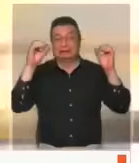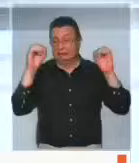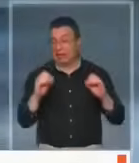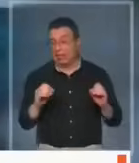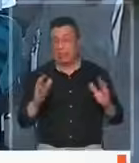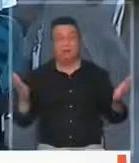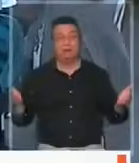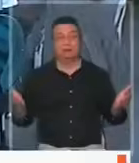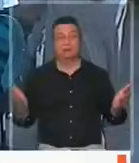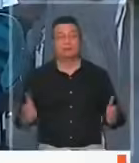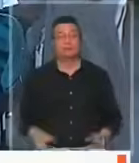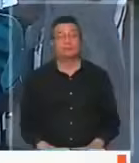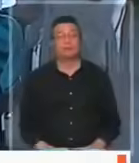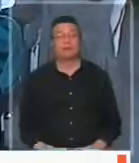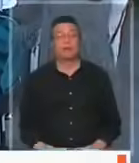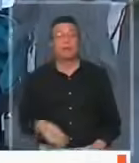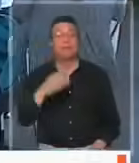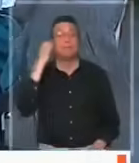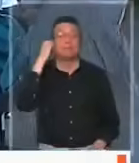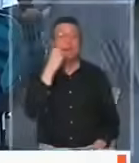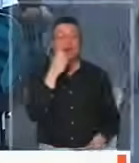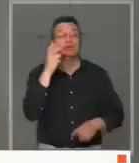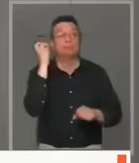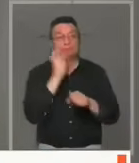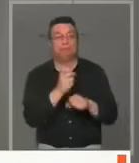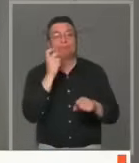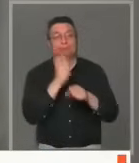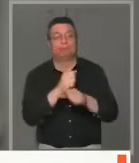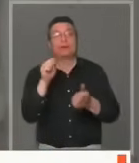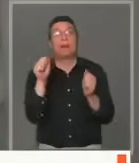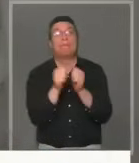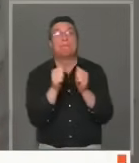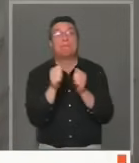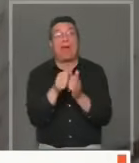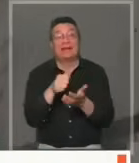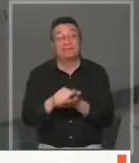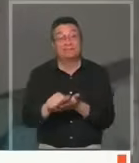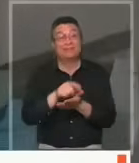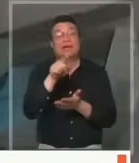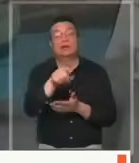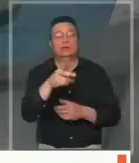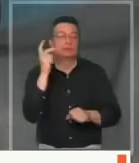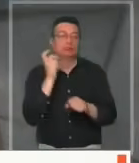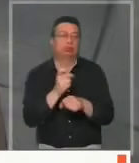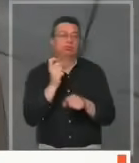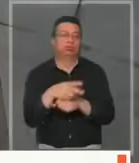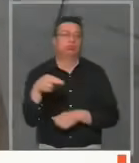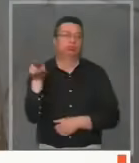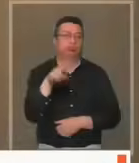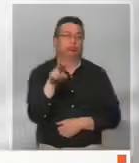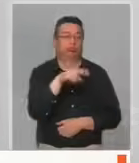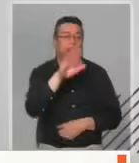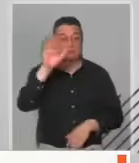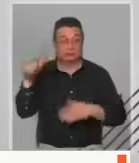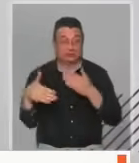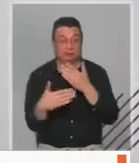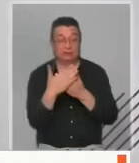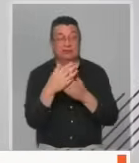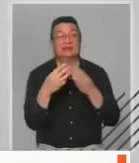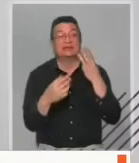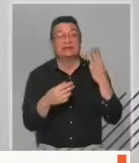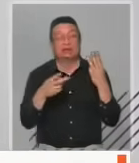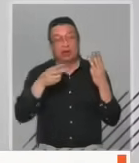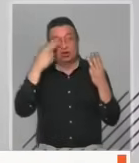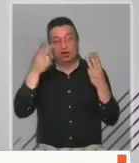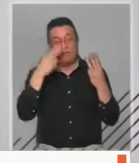nada. Desde mayo que los robos en esta panadería se han transformado en una constante. Lo ocurrido la madrugada del 3 de